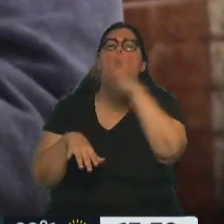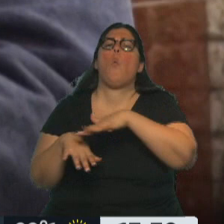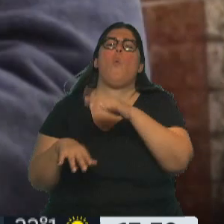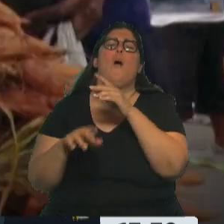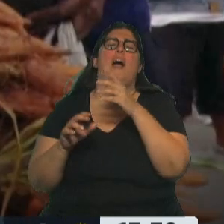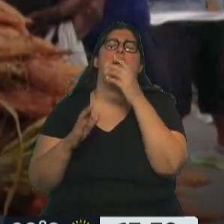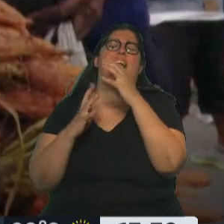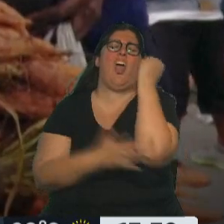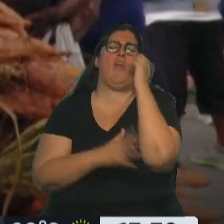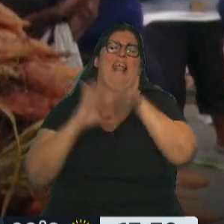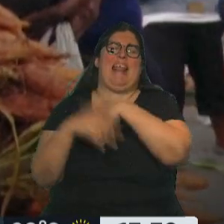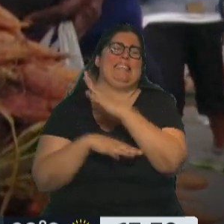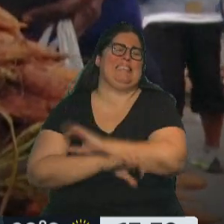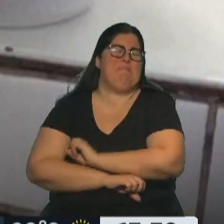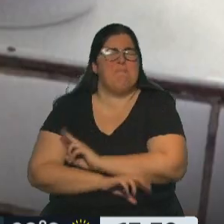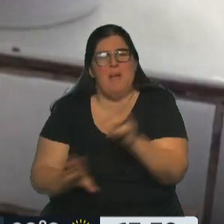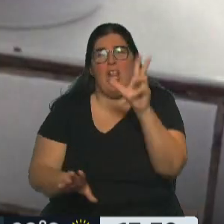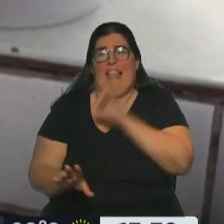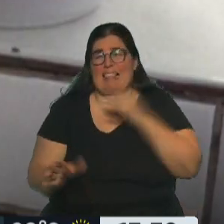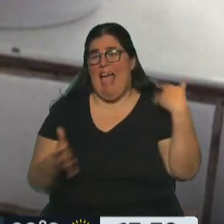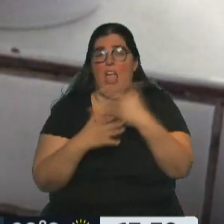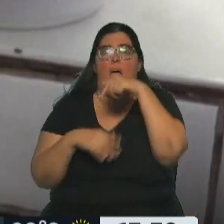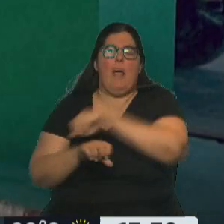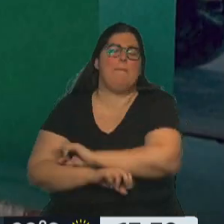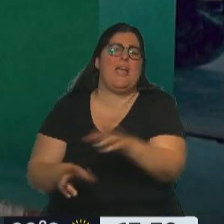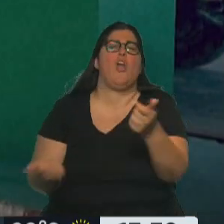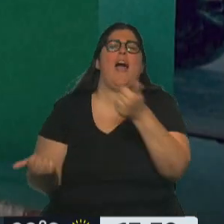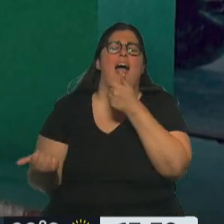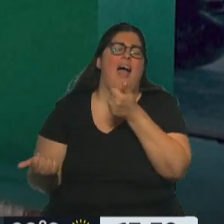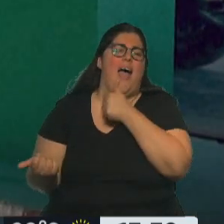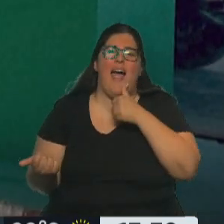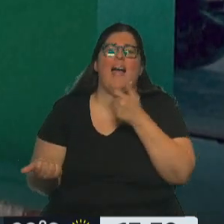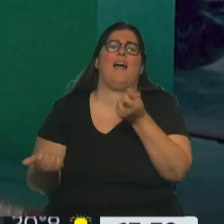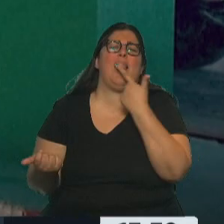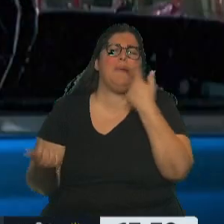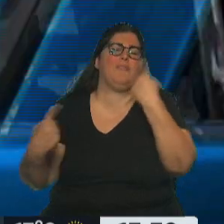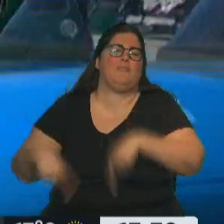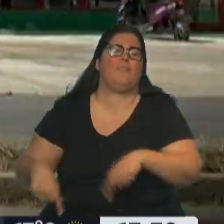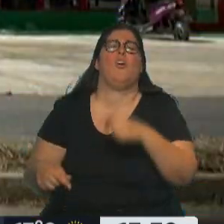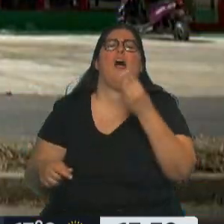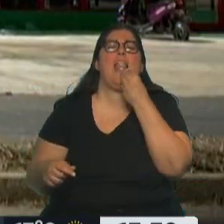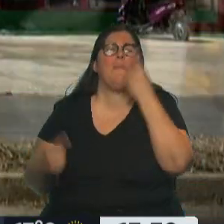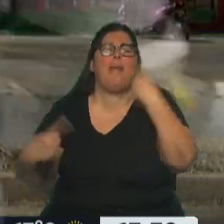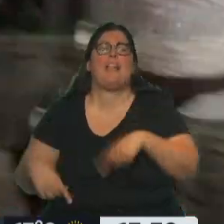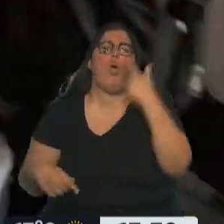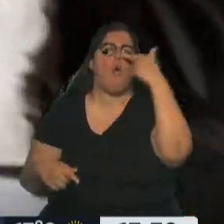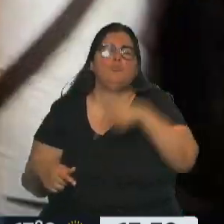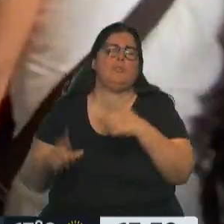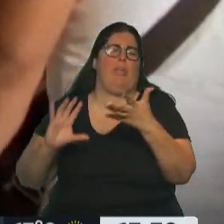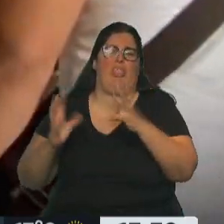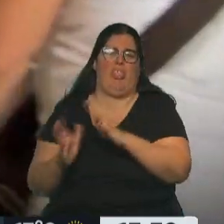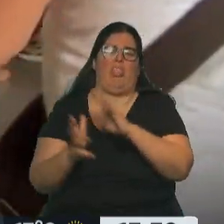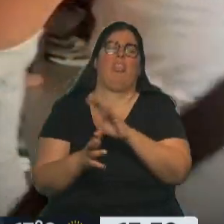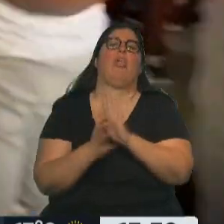30 años, que golpea con desabastecimientos de medicamentos, alimentos y combustibles y que vino a superar los éxodos de otras dos